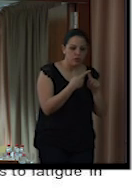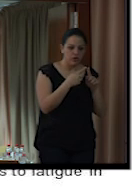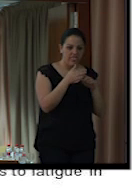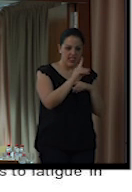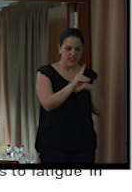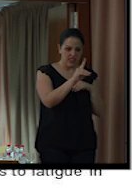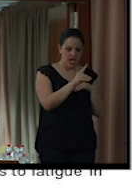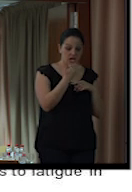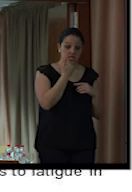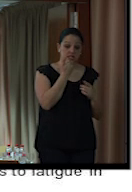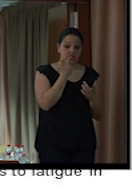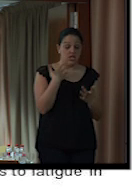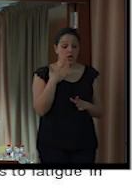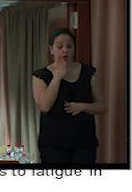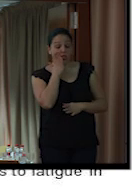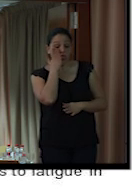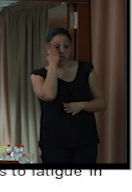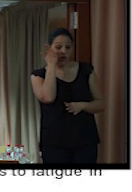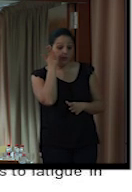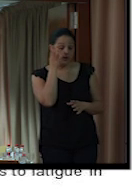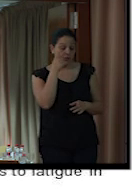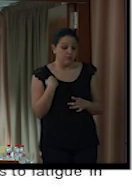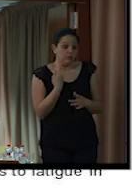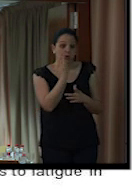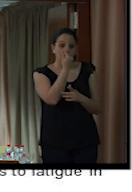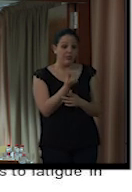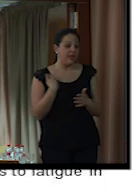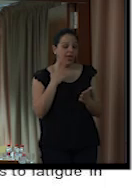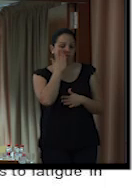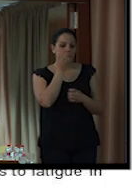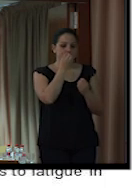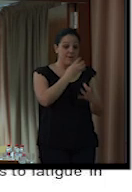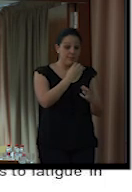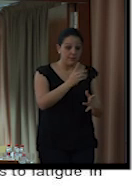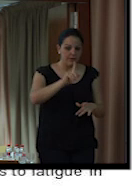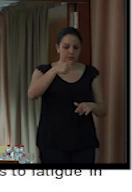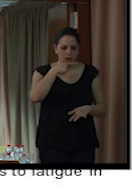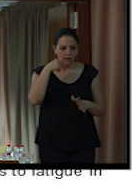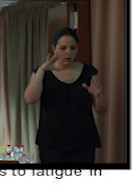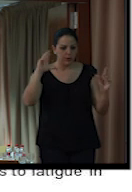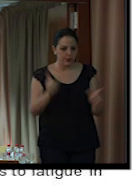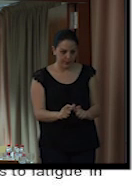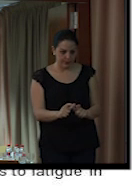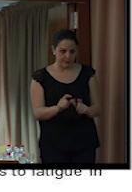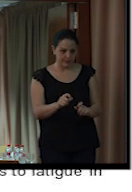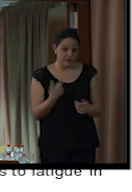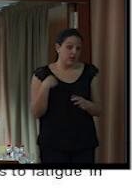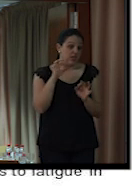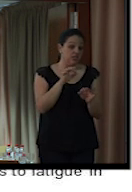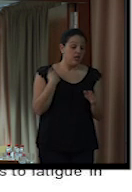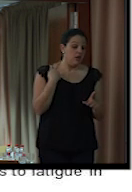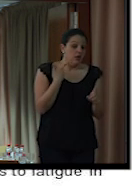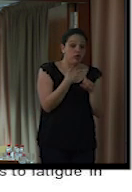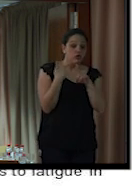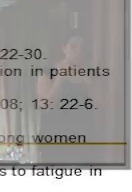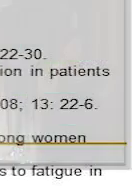duerme bien, nota menos el dolor. Y esto se ha observado tanto con métodos subjetivos como con métodos objetivos. Y